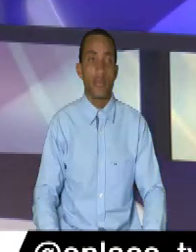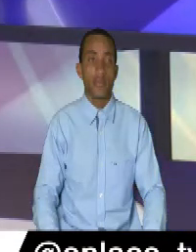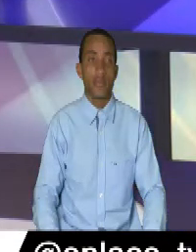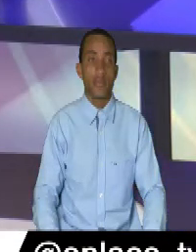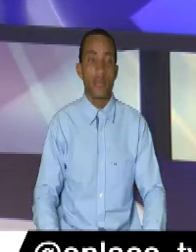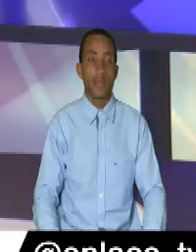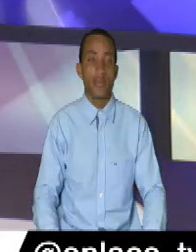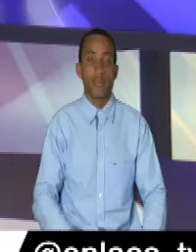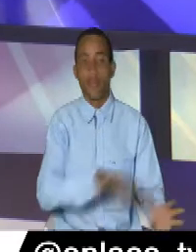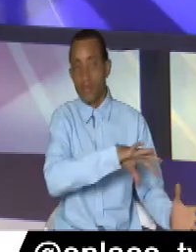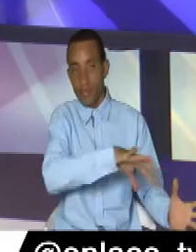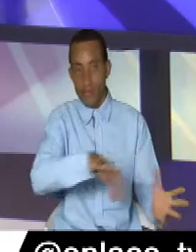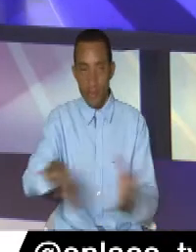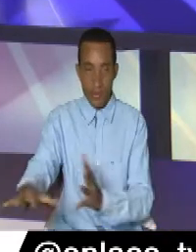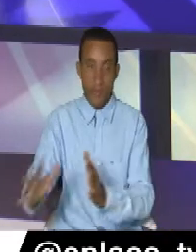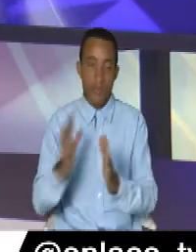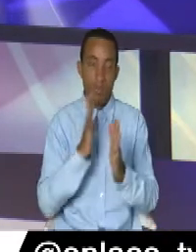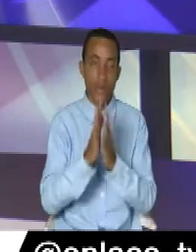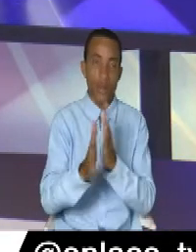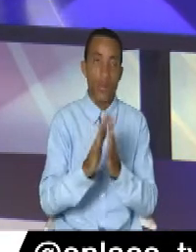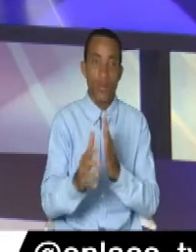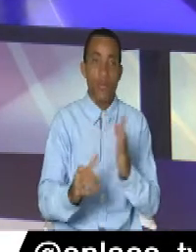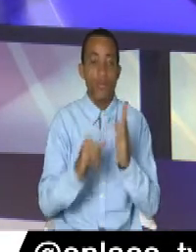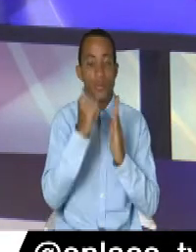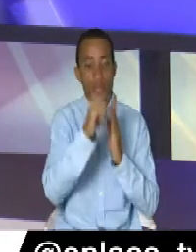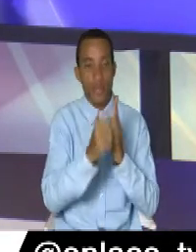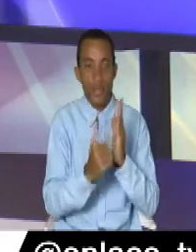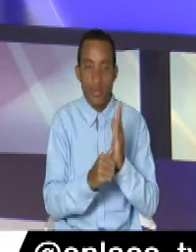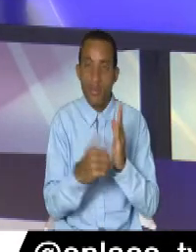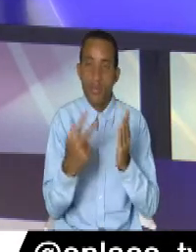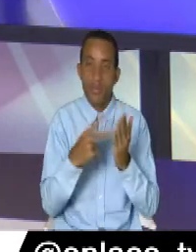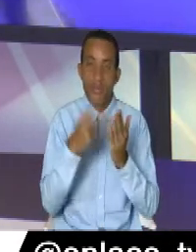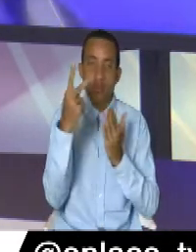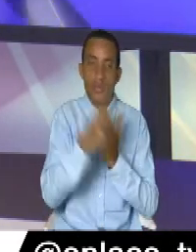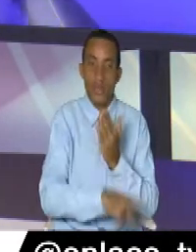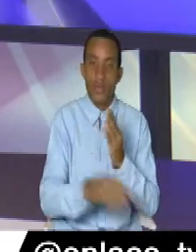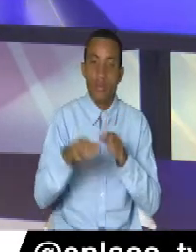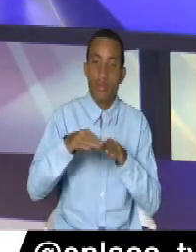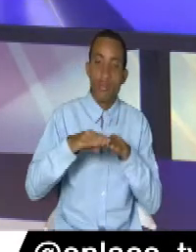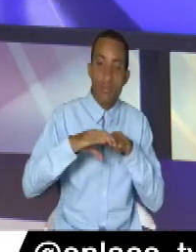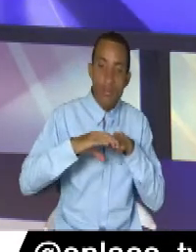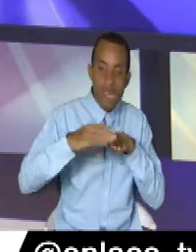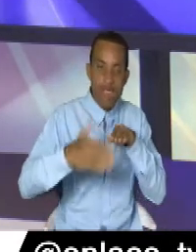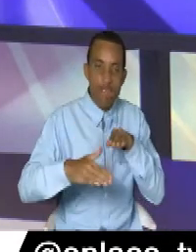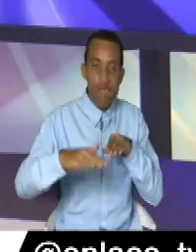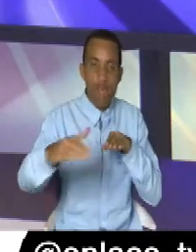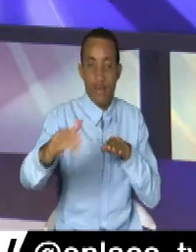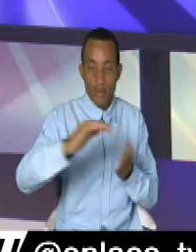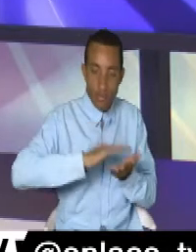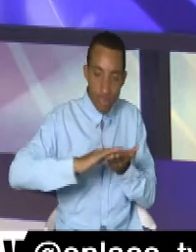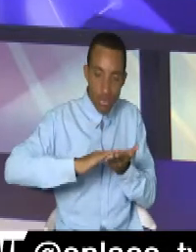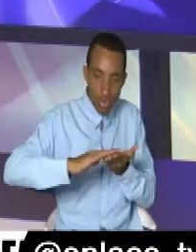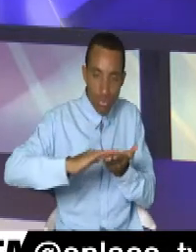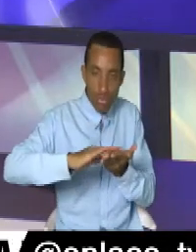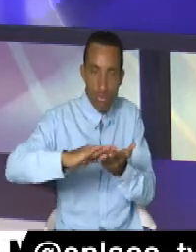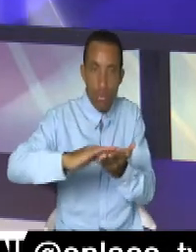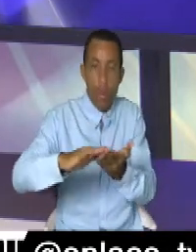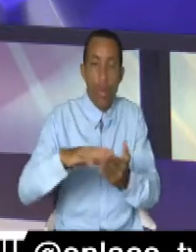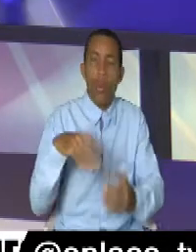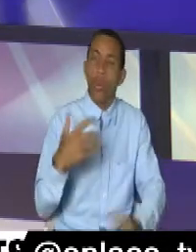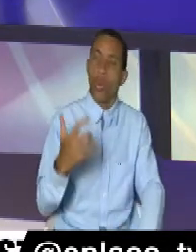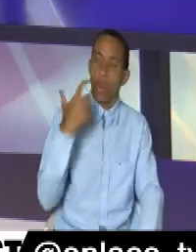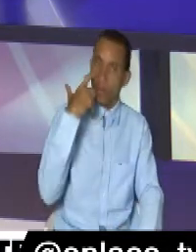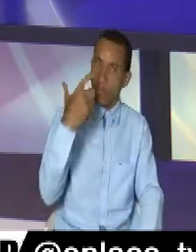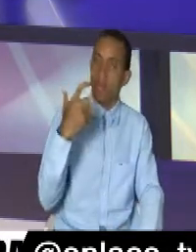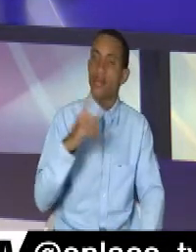En otro campo informativo, el programa de autopavimentación llegó al barrio 20 de agosto. Líderes del sector destacaron el proyecto que